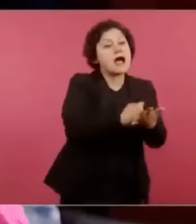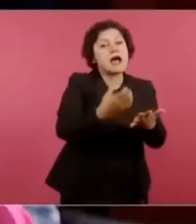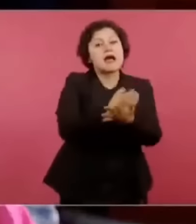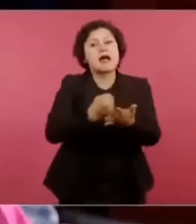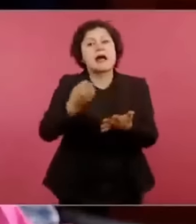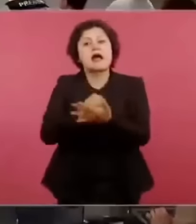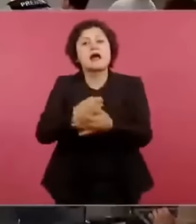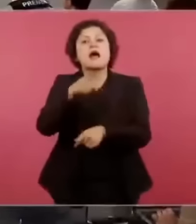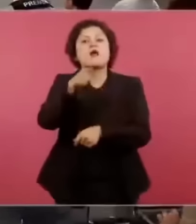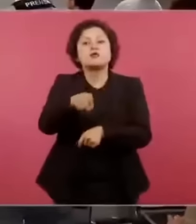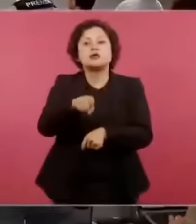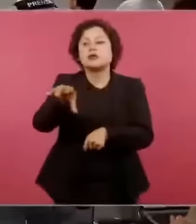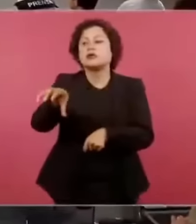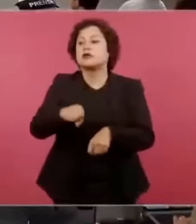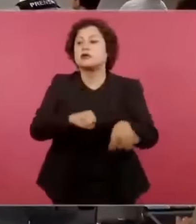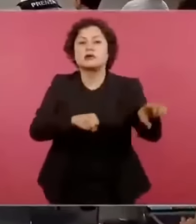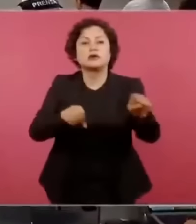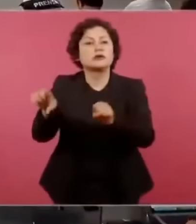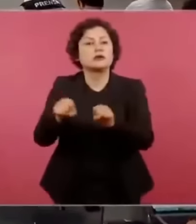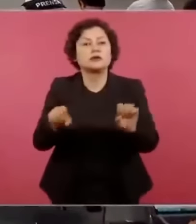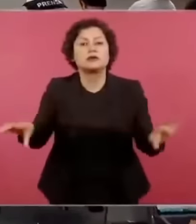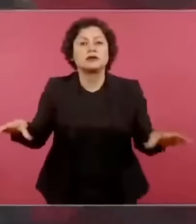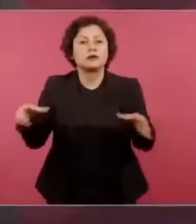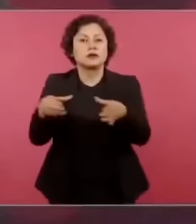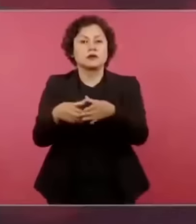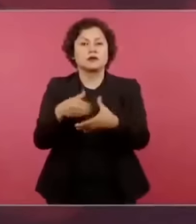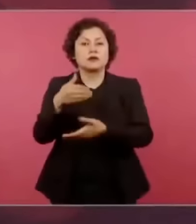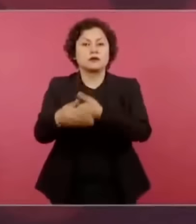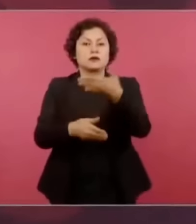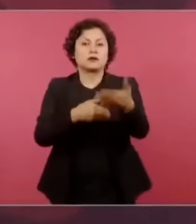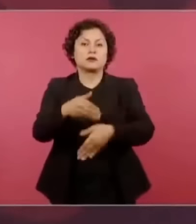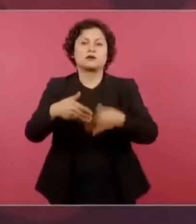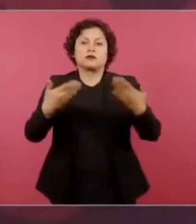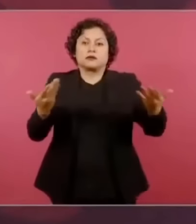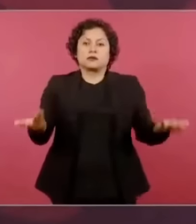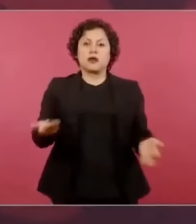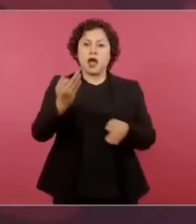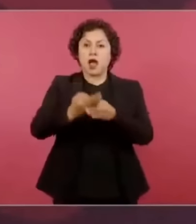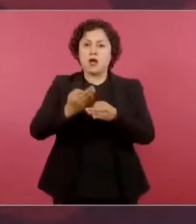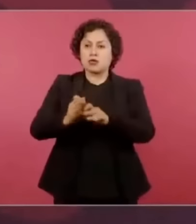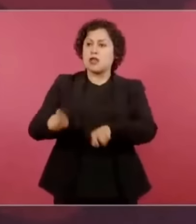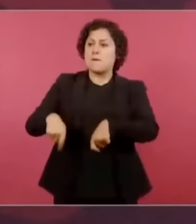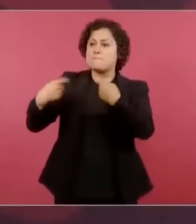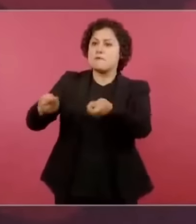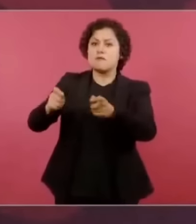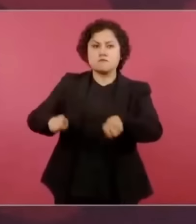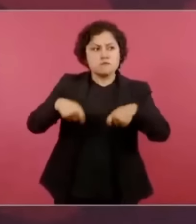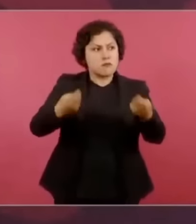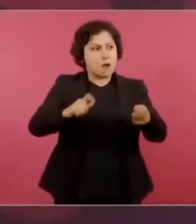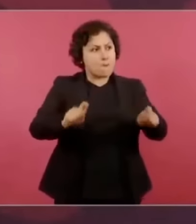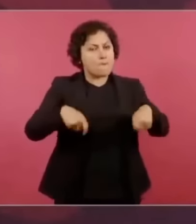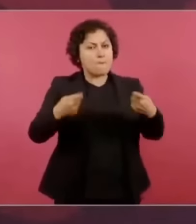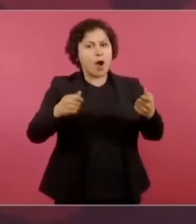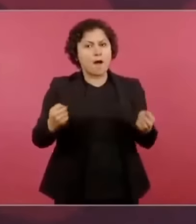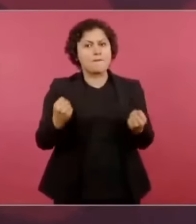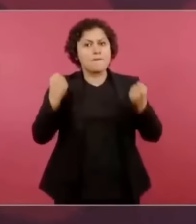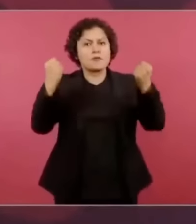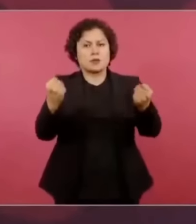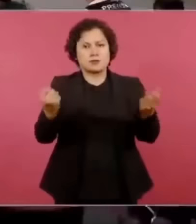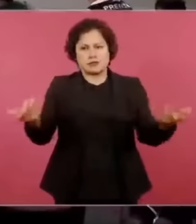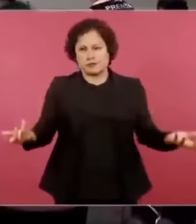lados. Vamos a dejarle, reina. Y los vamos pusieron dejarle, de candidato y los están empoderando. Vamos a dejarle. Y no crea que el cinismo,